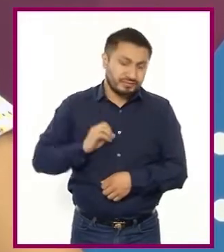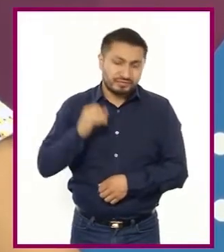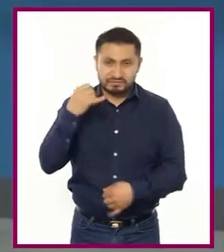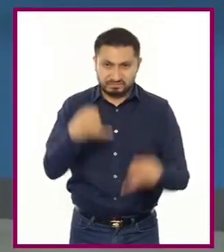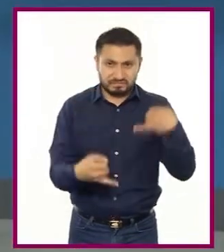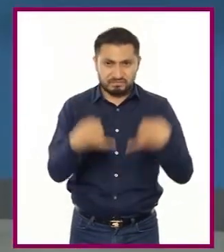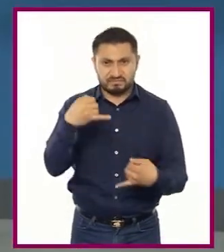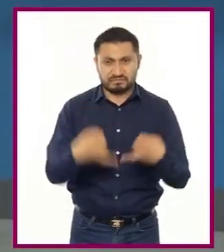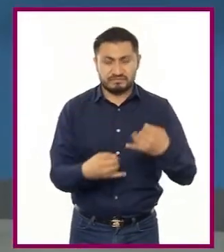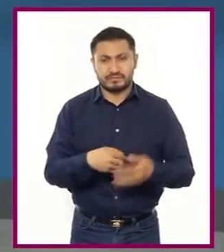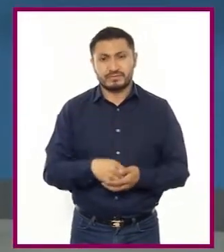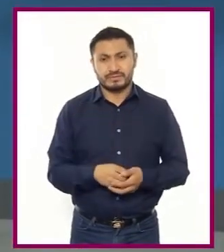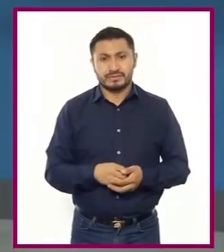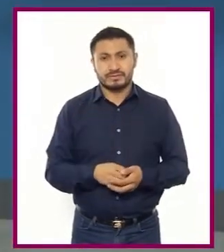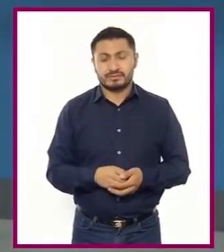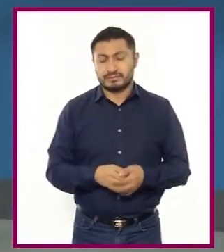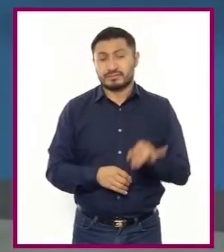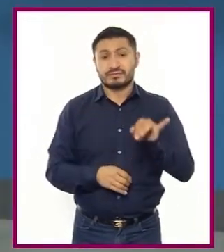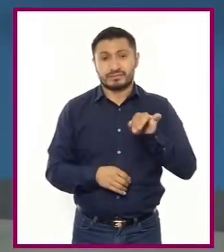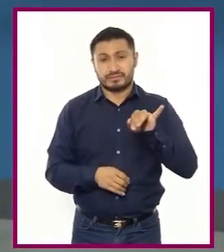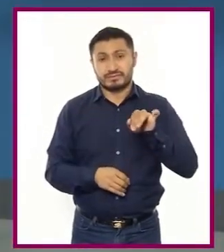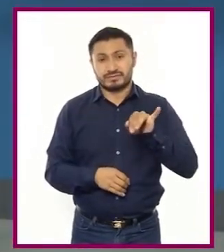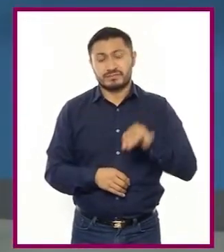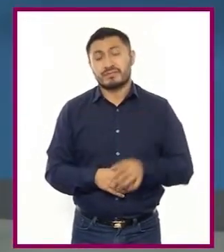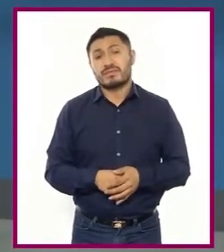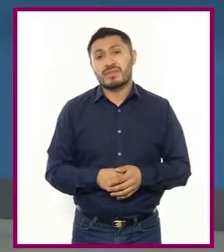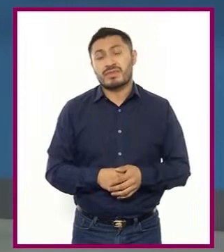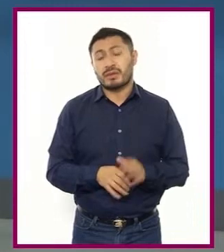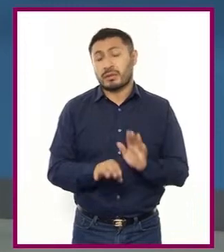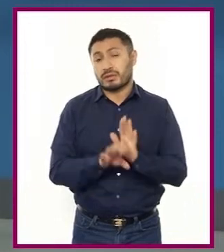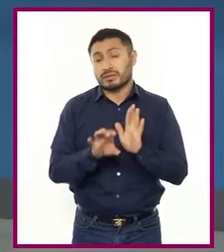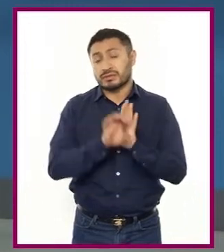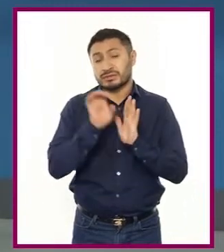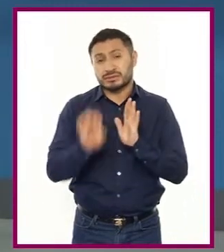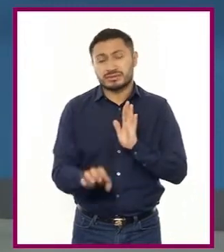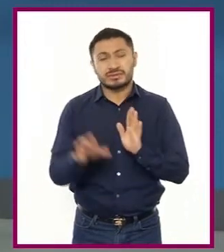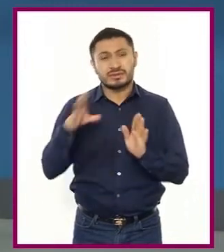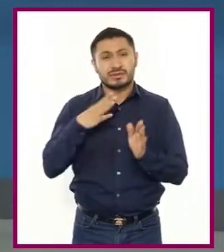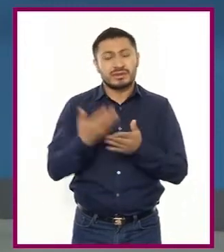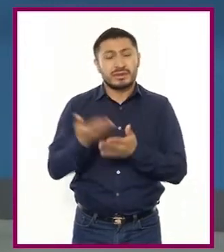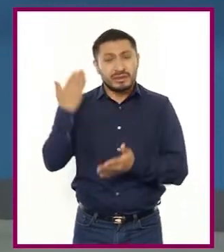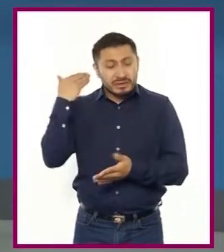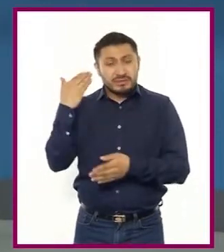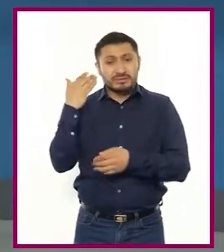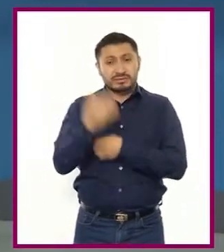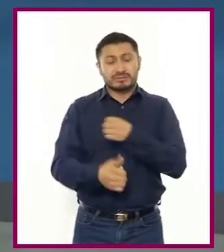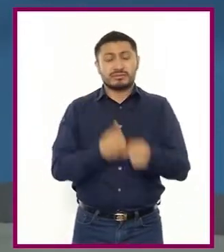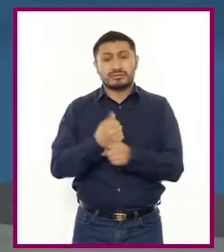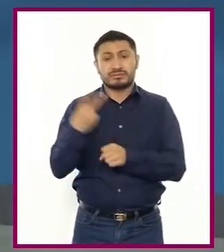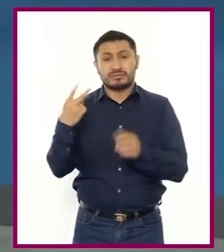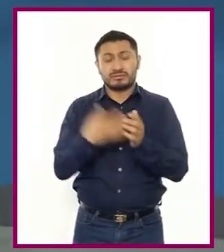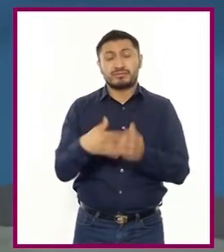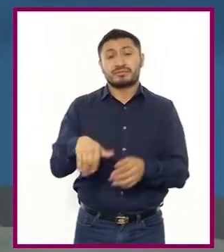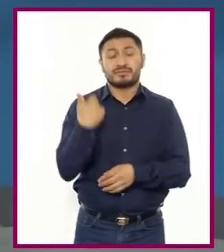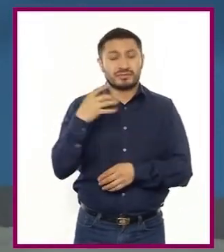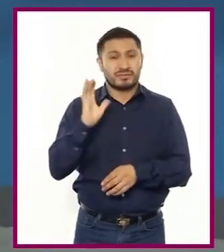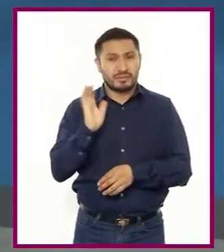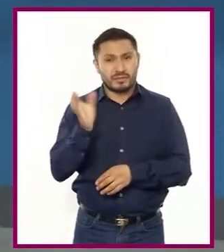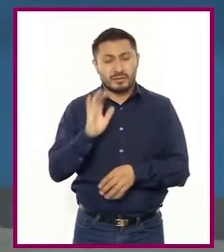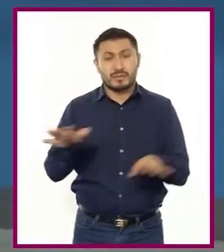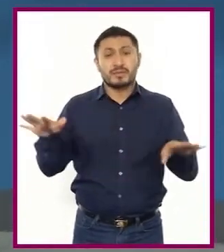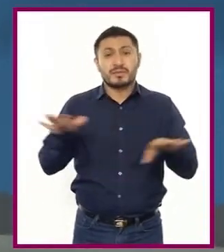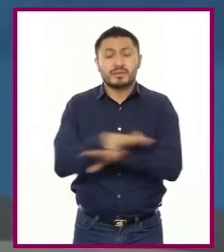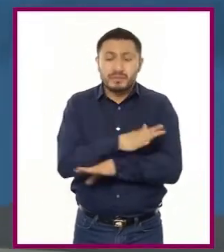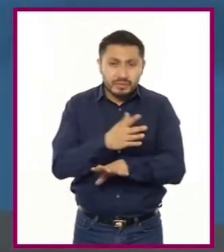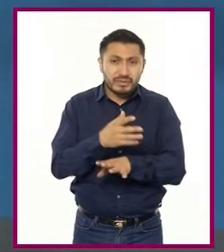jurídica. Así es. Un ejemplo de ello sucedió en el año 2011, cuando se reformó la